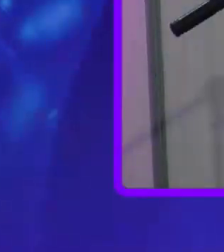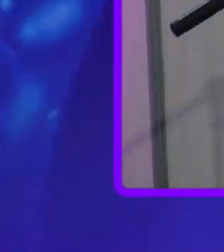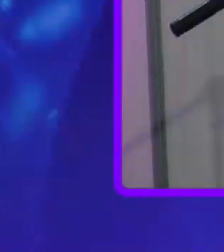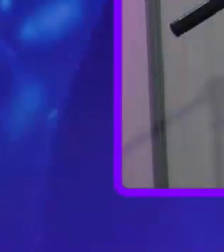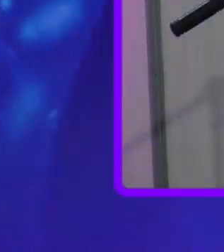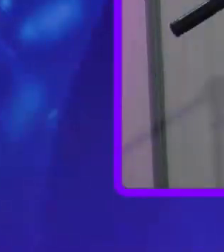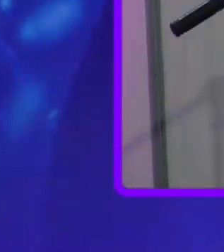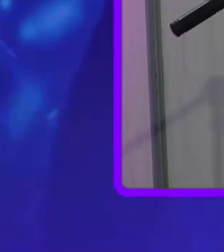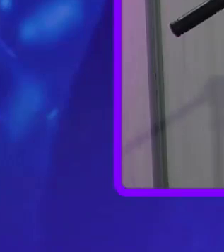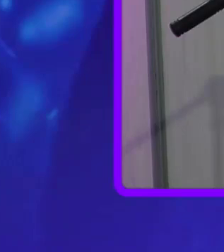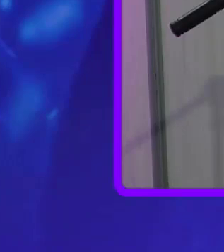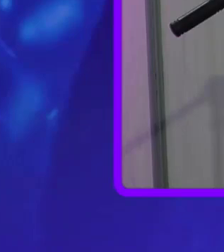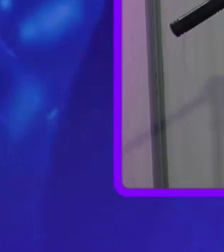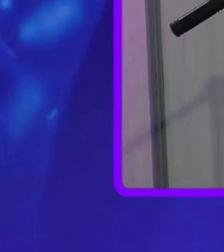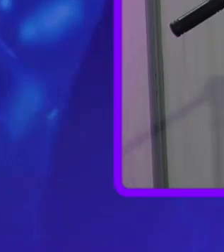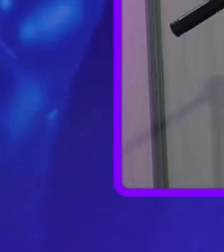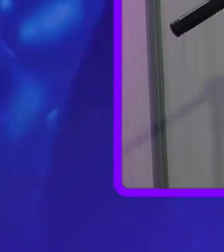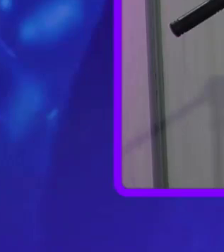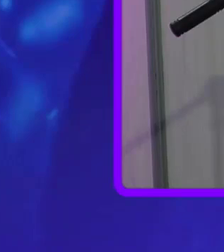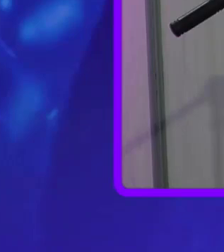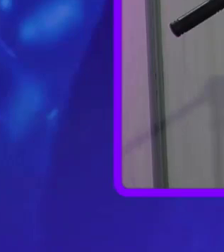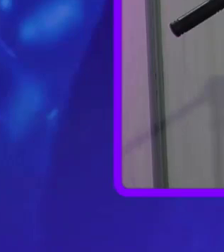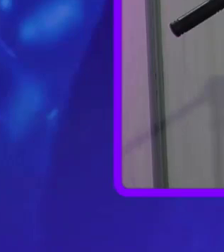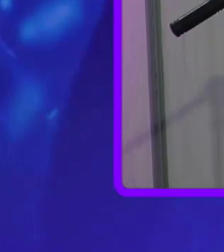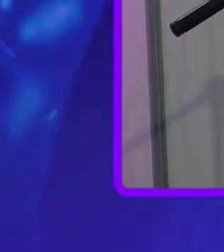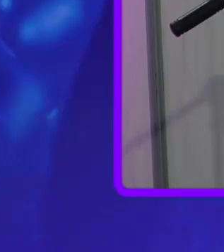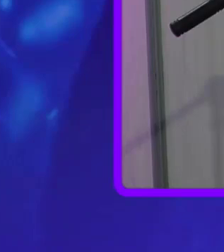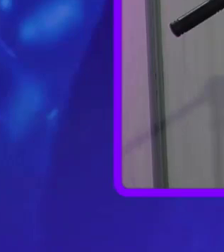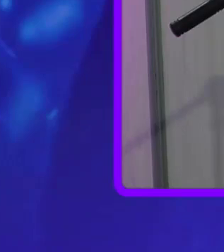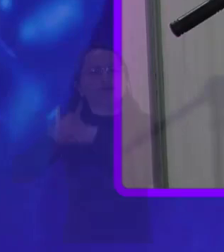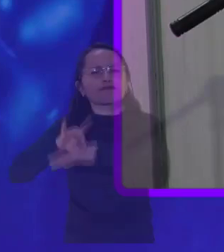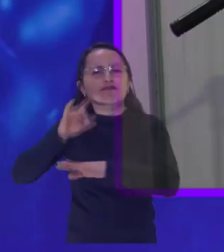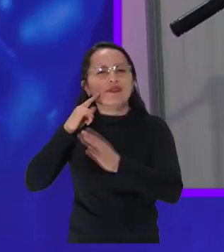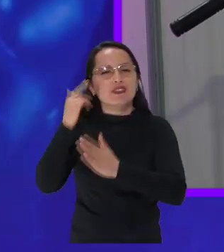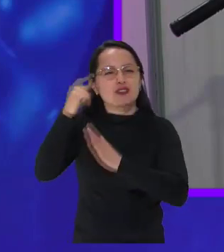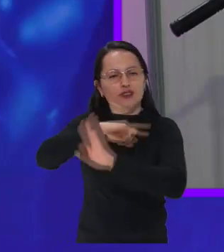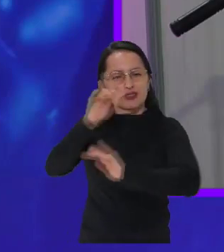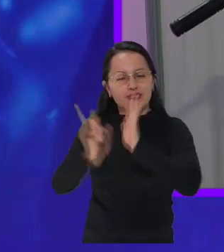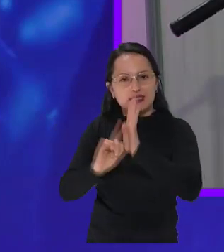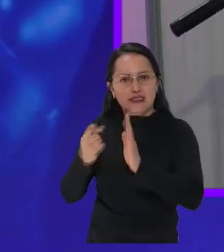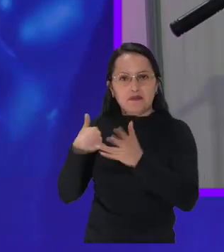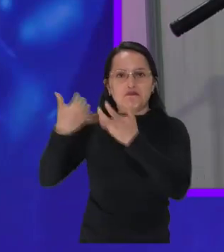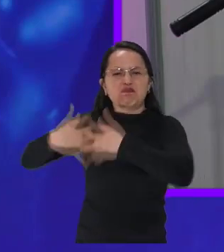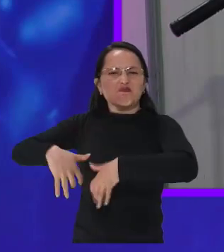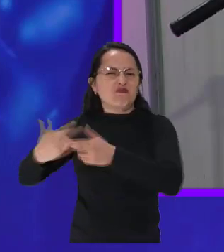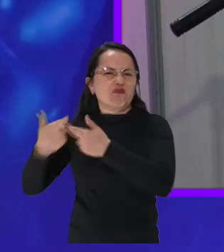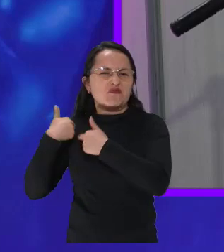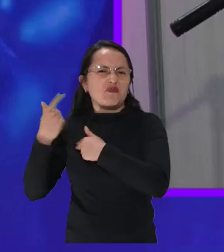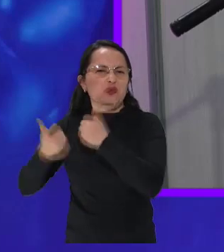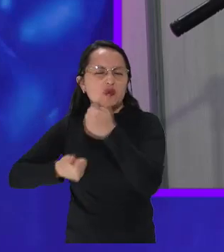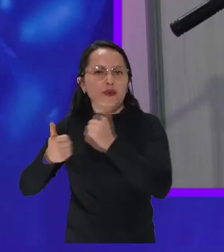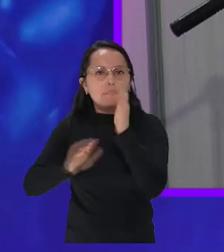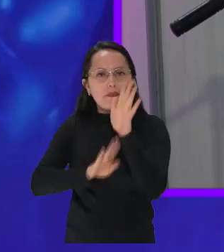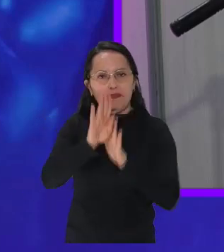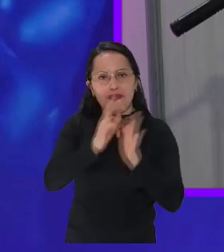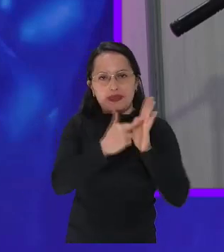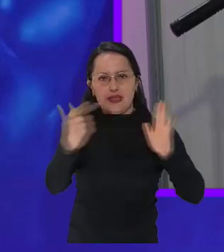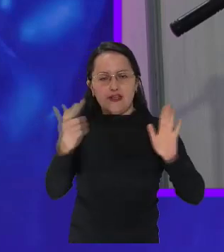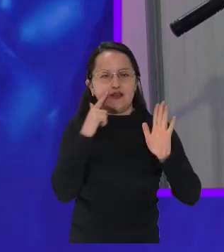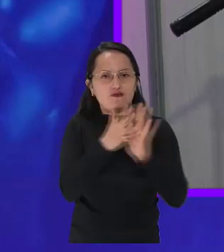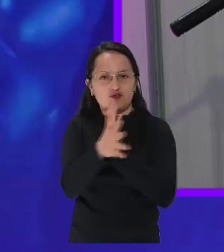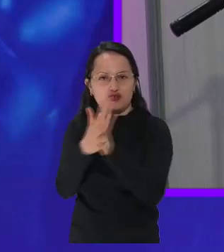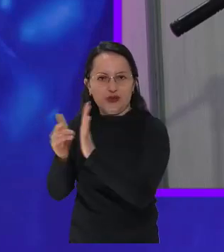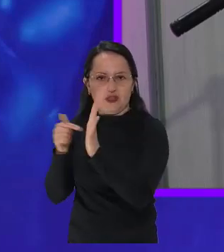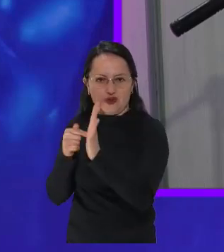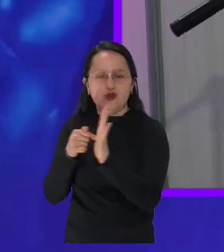Mi nombre es Sebastián, soy el director ejecutivo de Revive Entrenamiento Médico Integral. Somos una empresa que se ha dedicado a desarrollar tecnologías de la